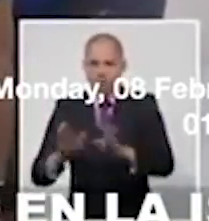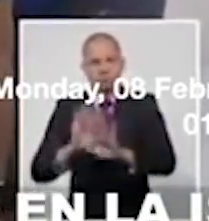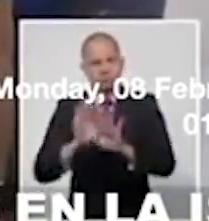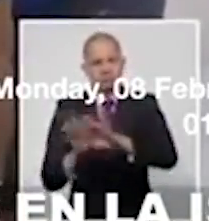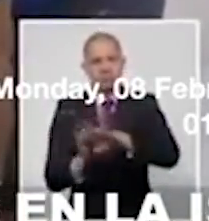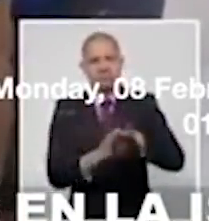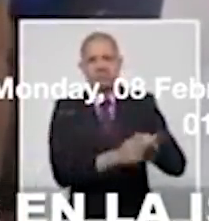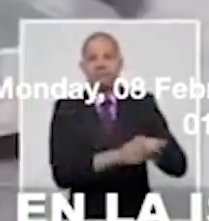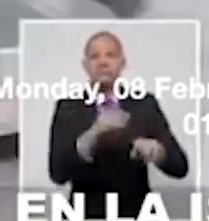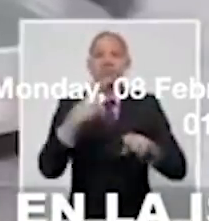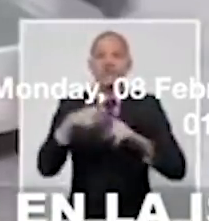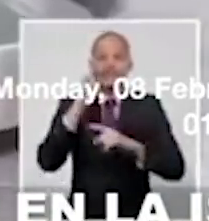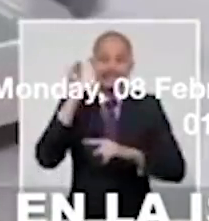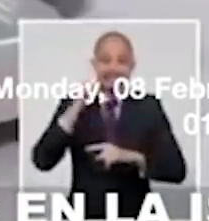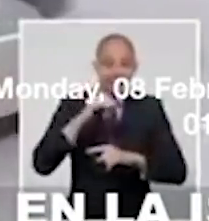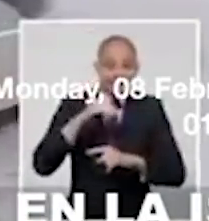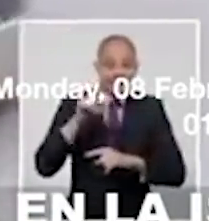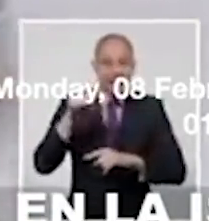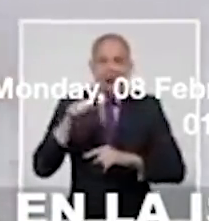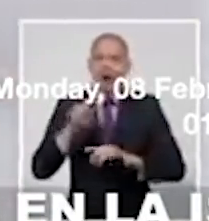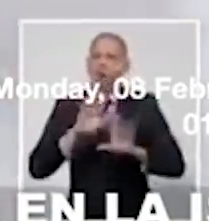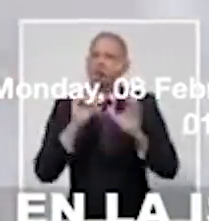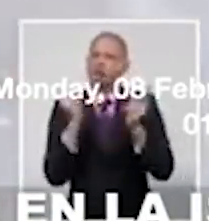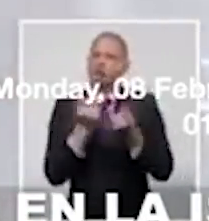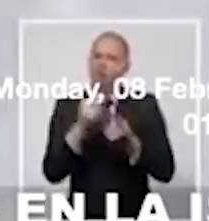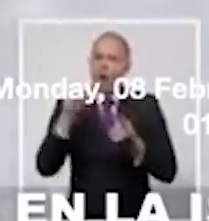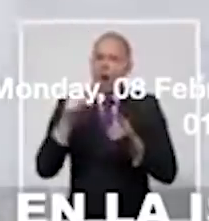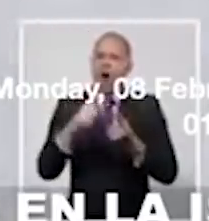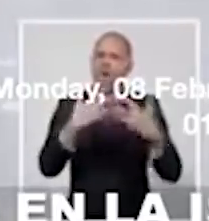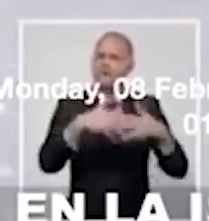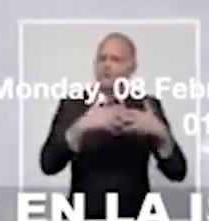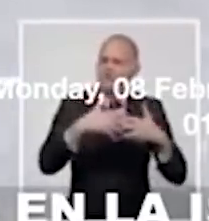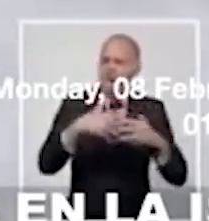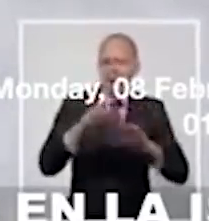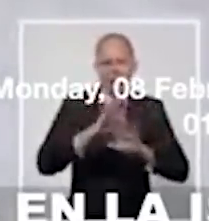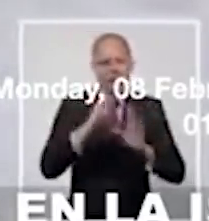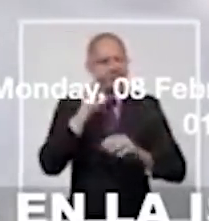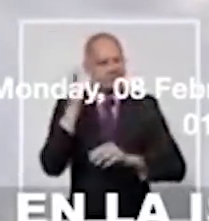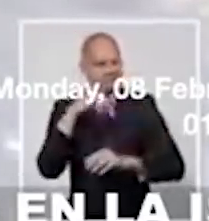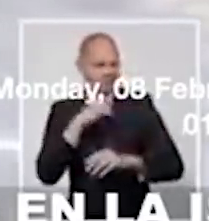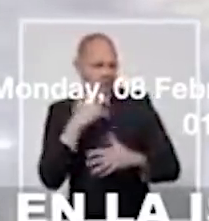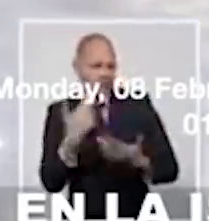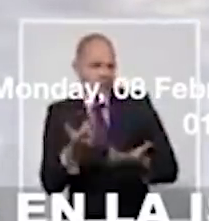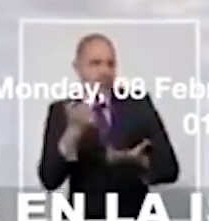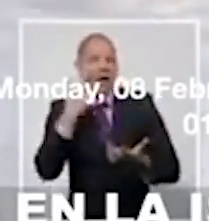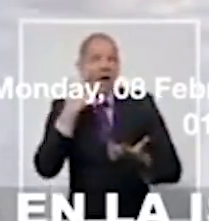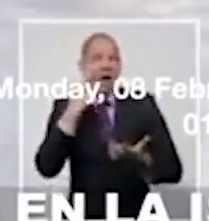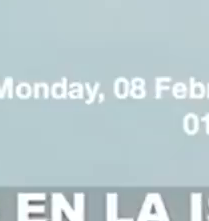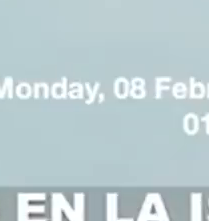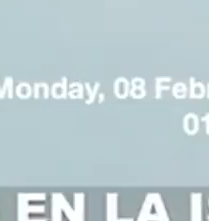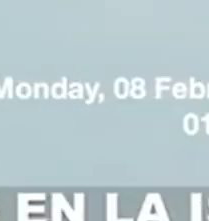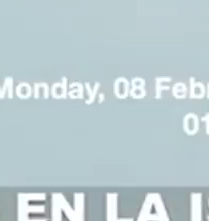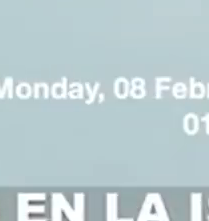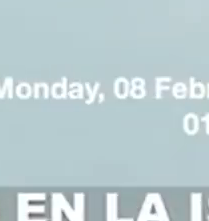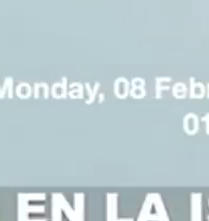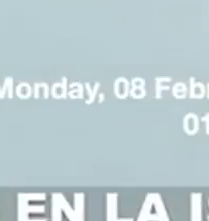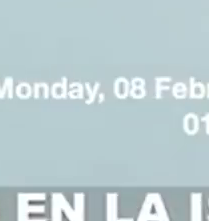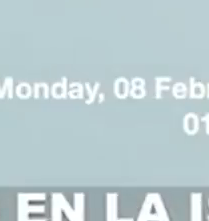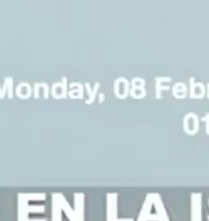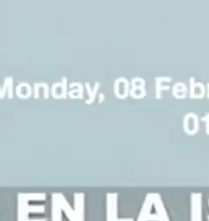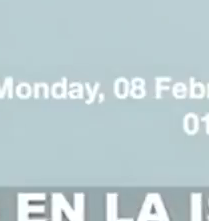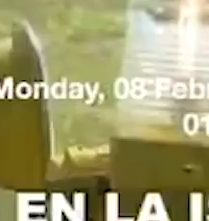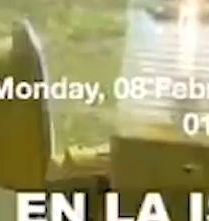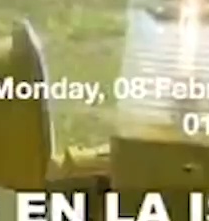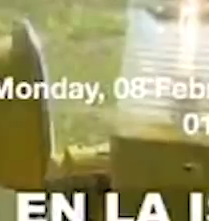previsto operaciones de vuelos comerciales en este minuto aeropuertos de la habana sólo estaría operando para estos